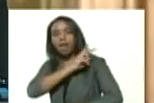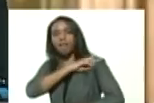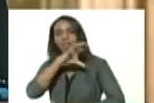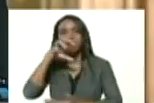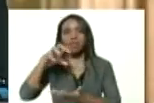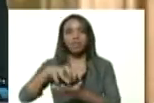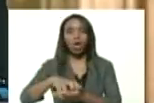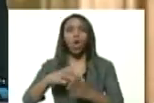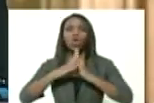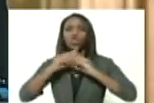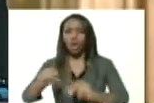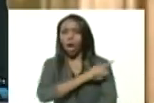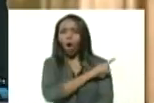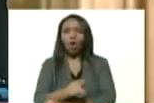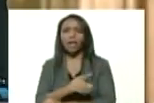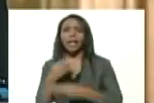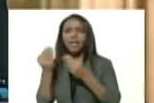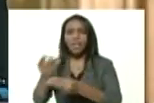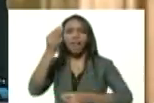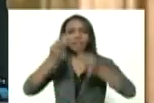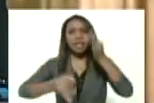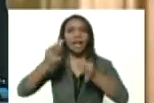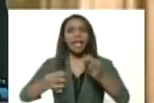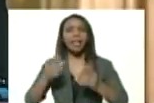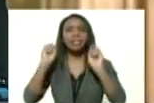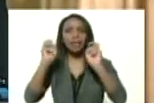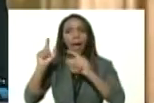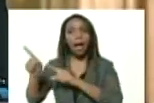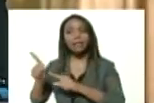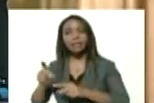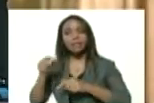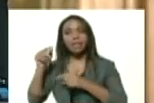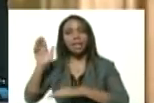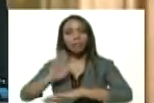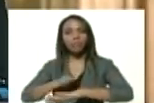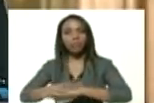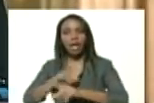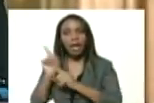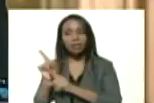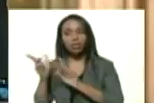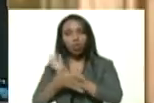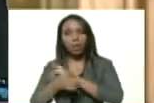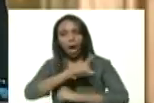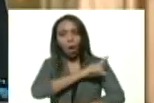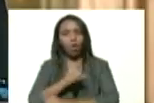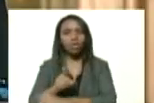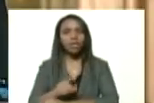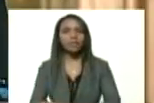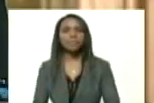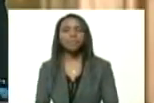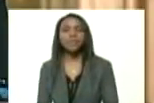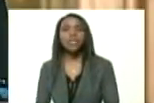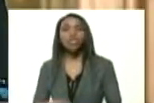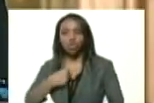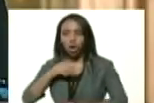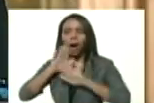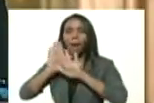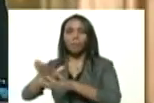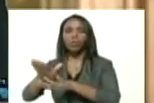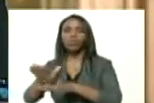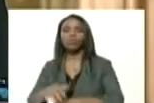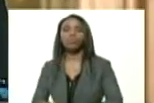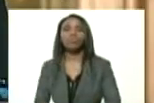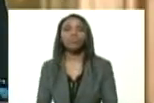todas las órdenes que de la fiscalía en relación en este caso todas las órdenes la apoyaré